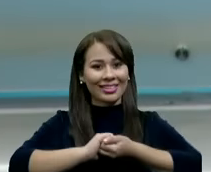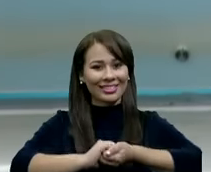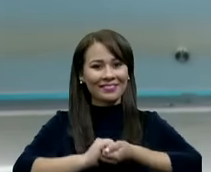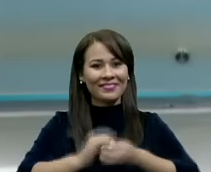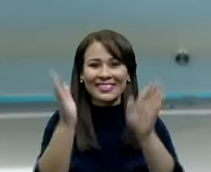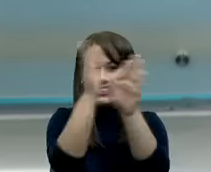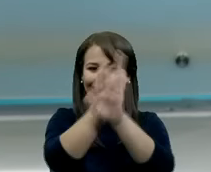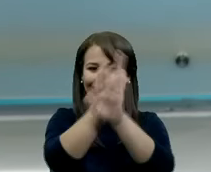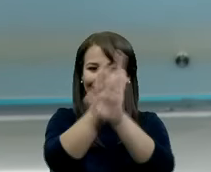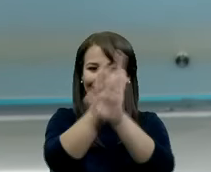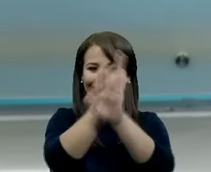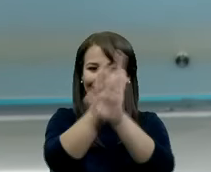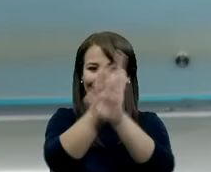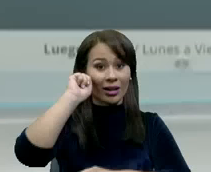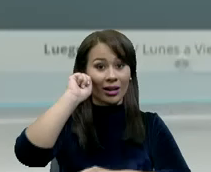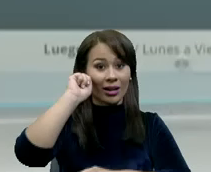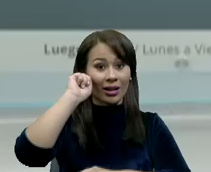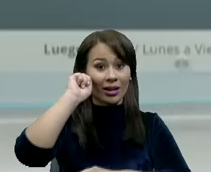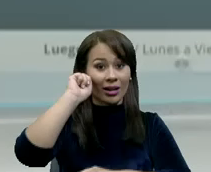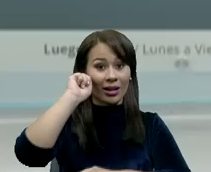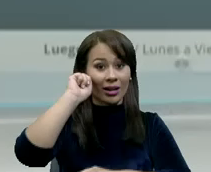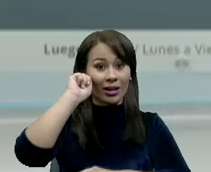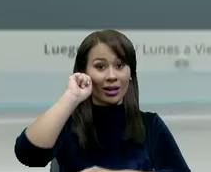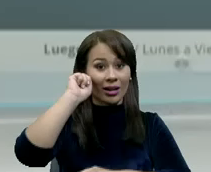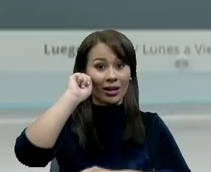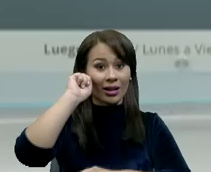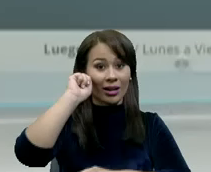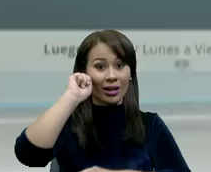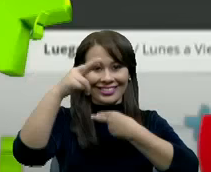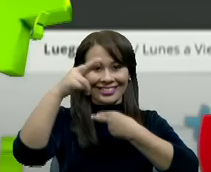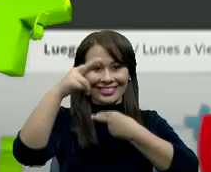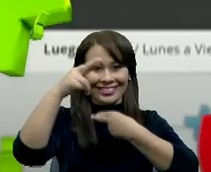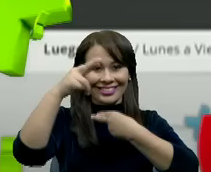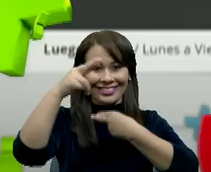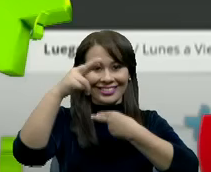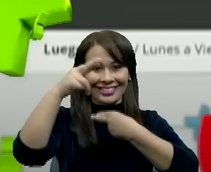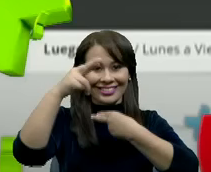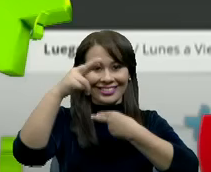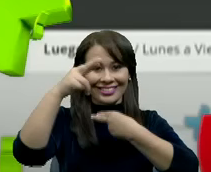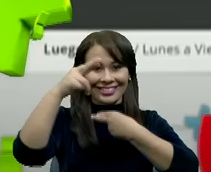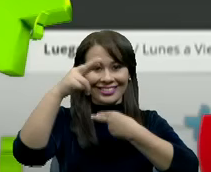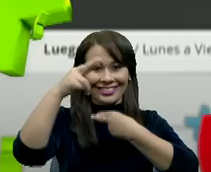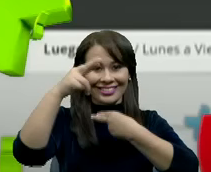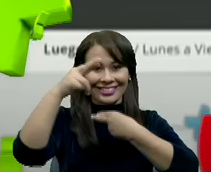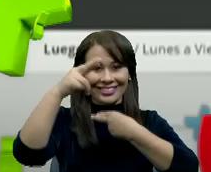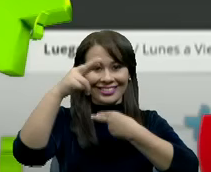así finalizamos. Recuerde que puede vernos desde cualquier parte del mundo a través del